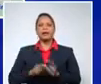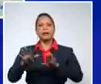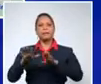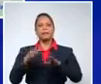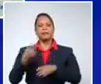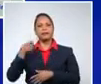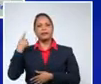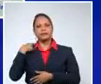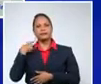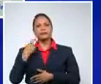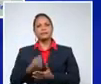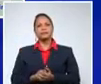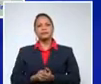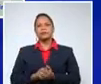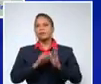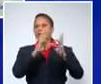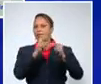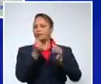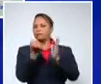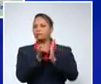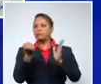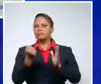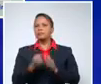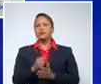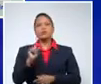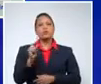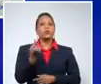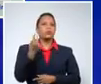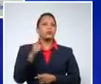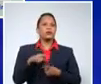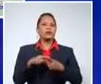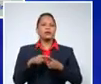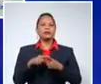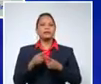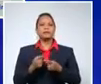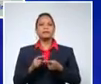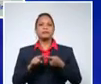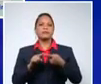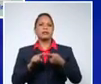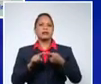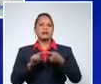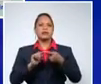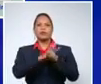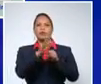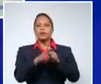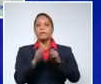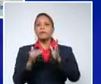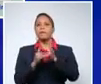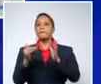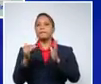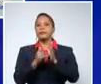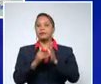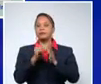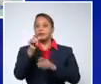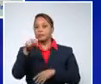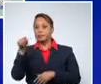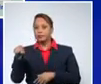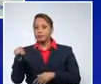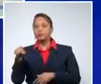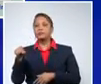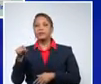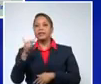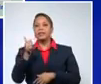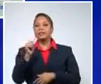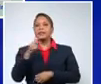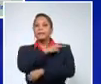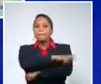ayer con datos actualizados. Uno es los casos de COVID-19 por millón de habitantes en los 10 países de